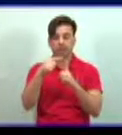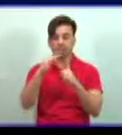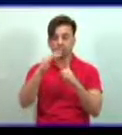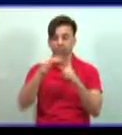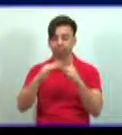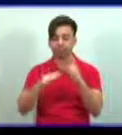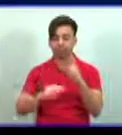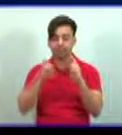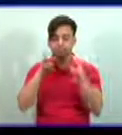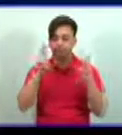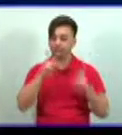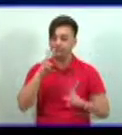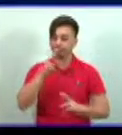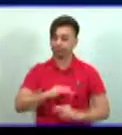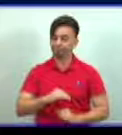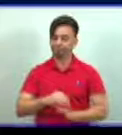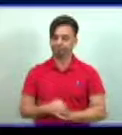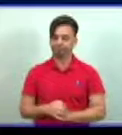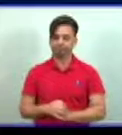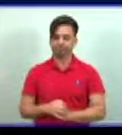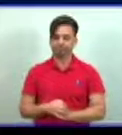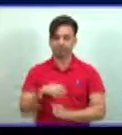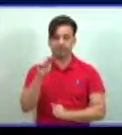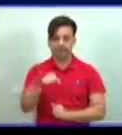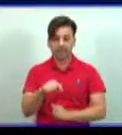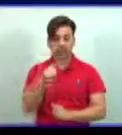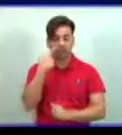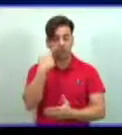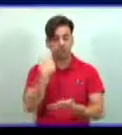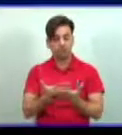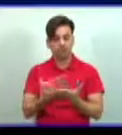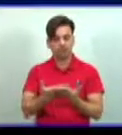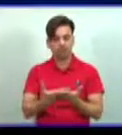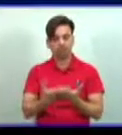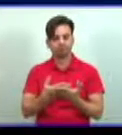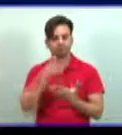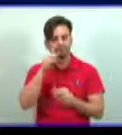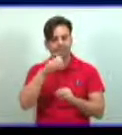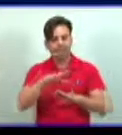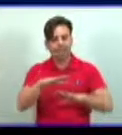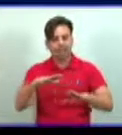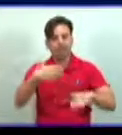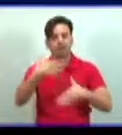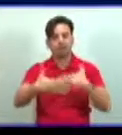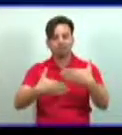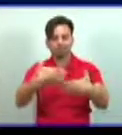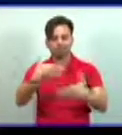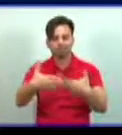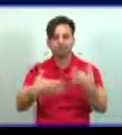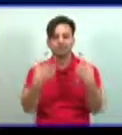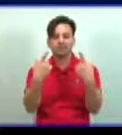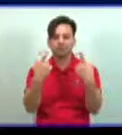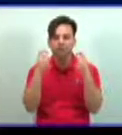demuestra que es un proceso natural y que además es necesario para la vida.